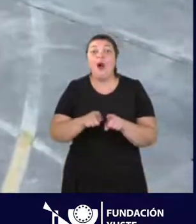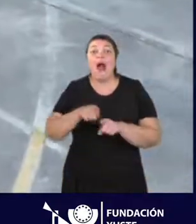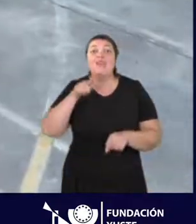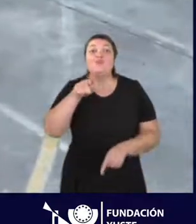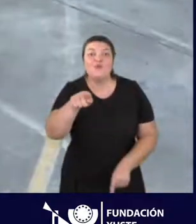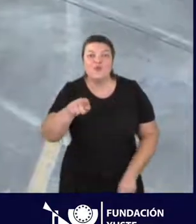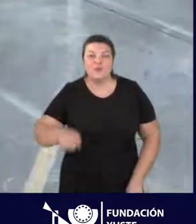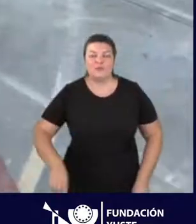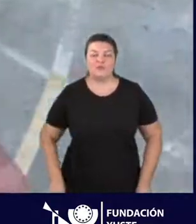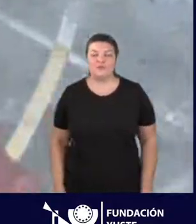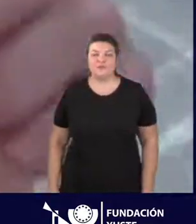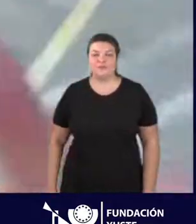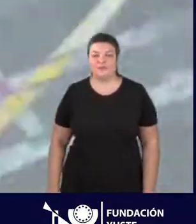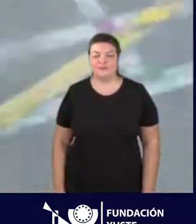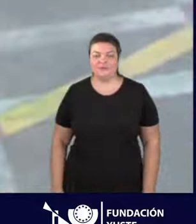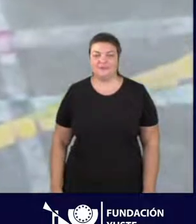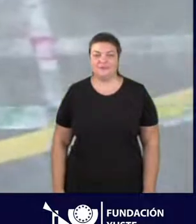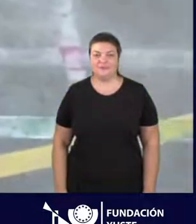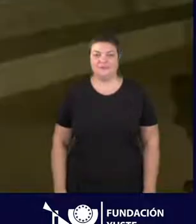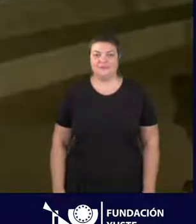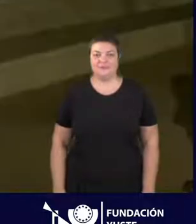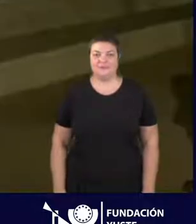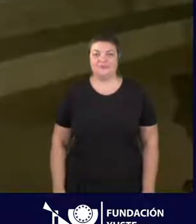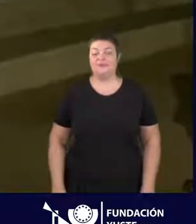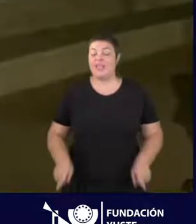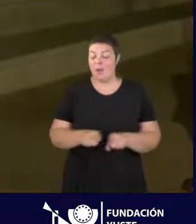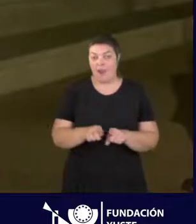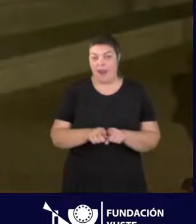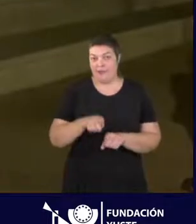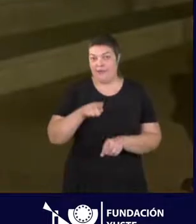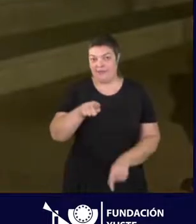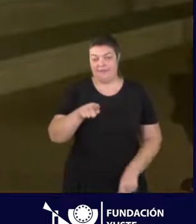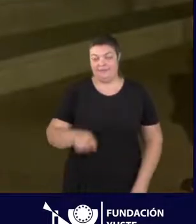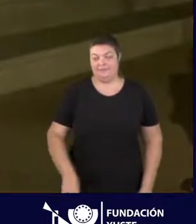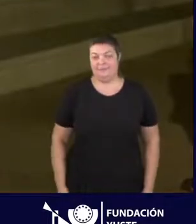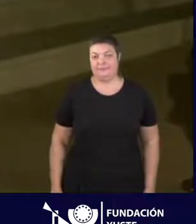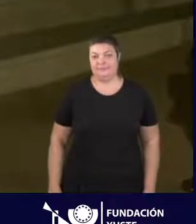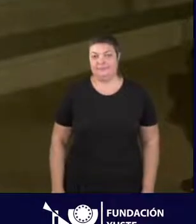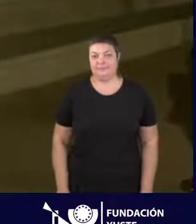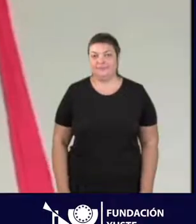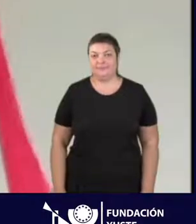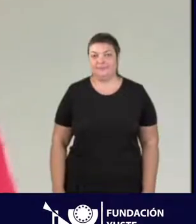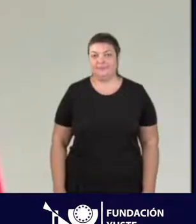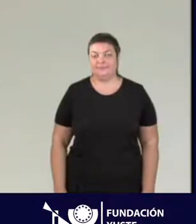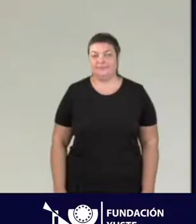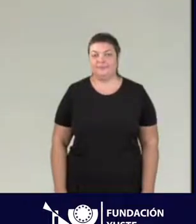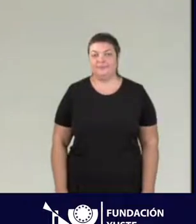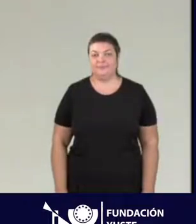tú igual que tú igual que